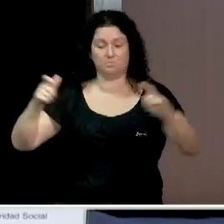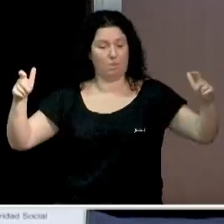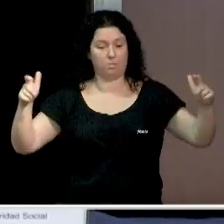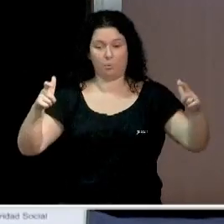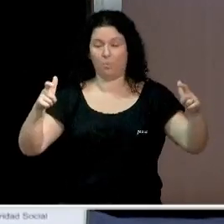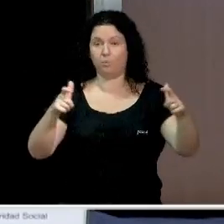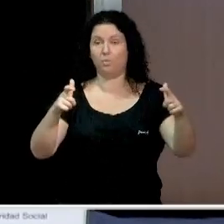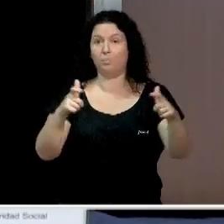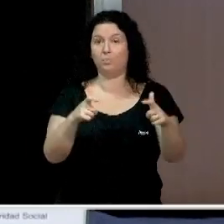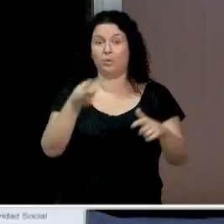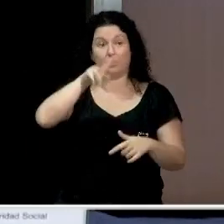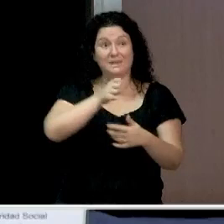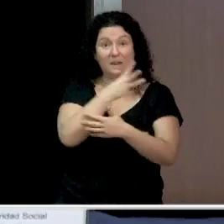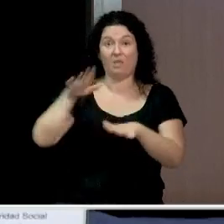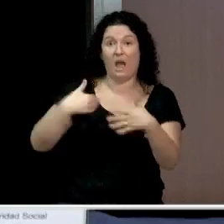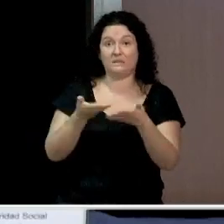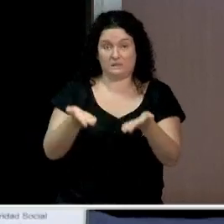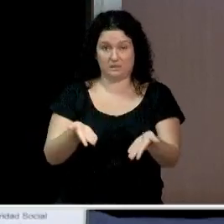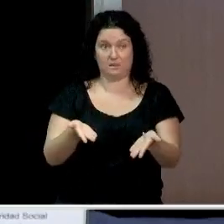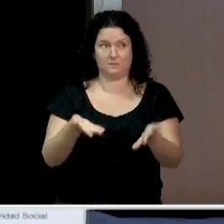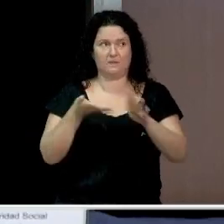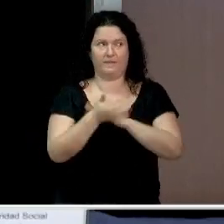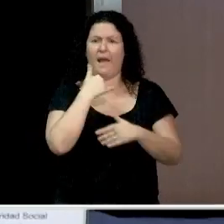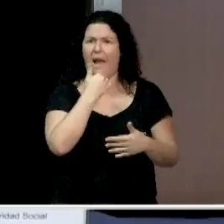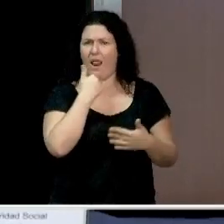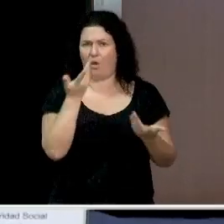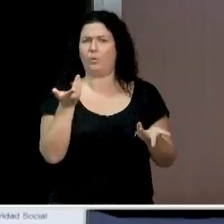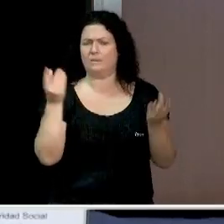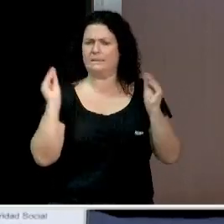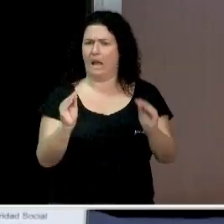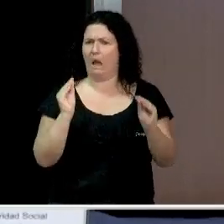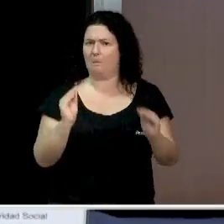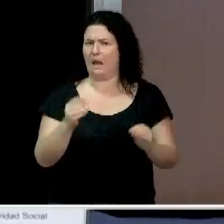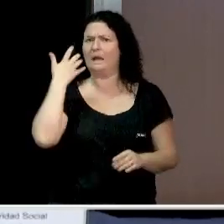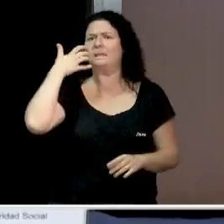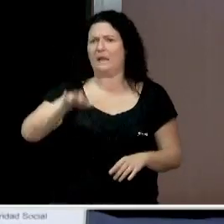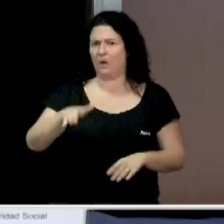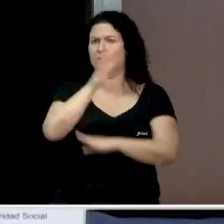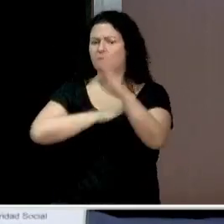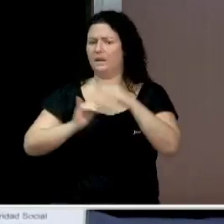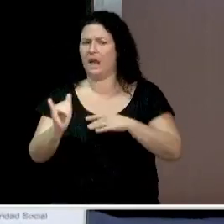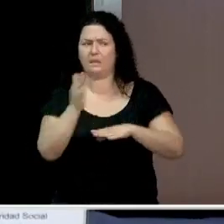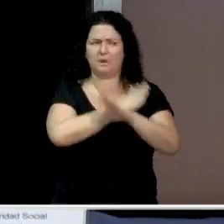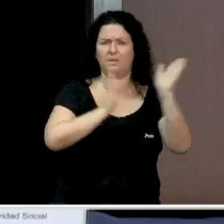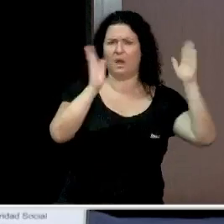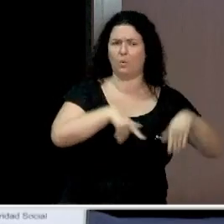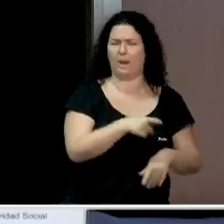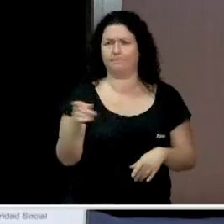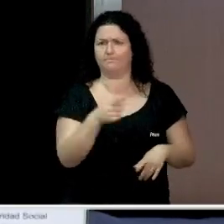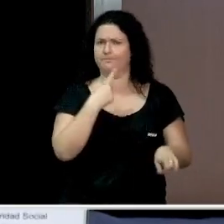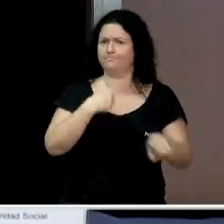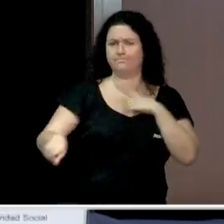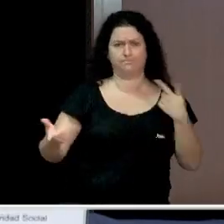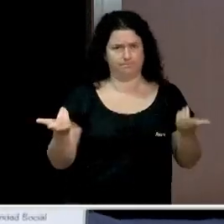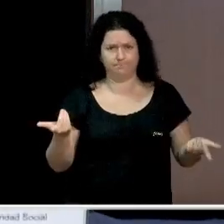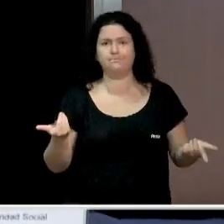el ejercicio 2013. Algo pasa a las personas con discapacidad que no afecta a las personas